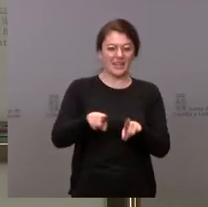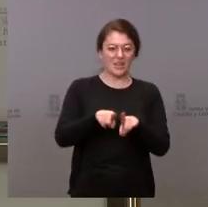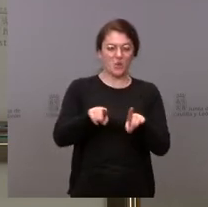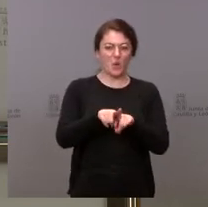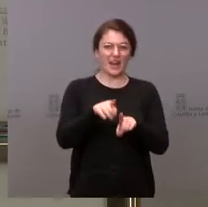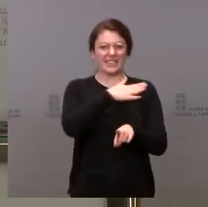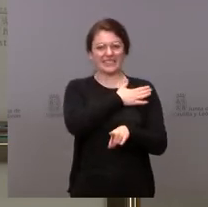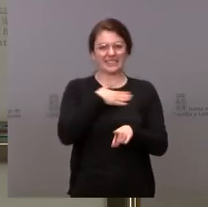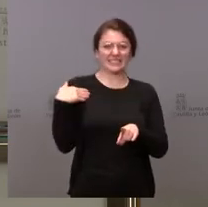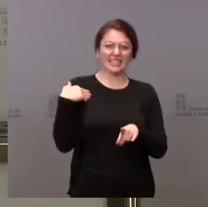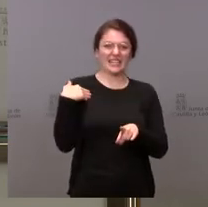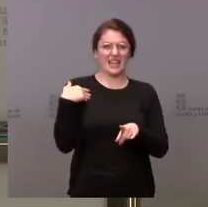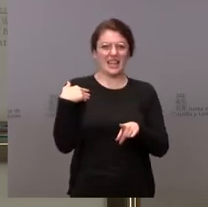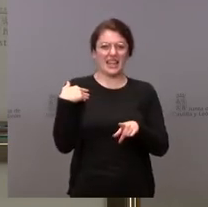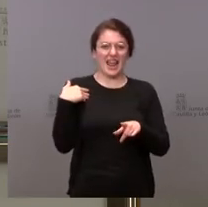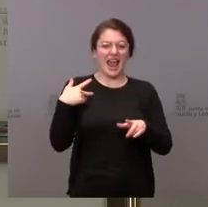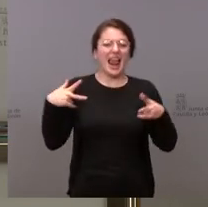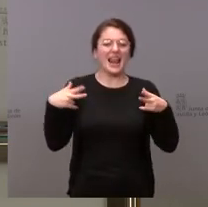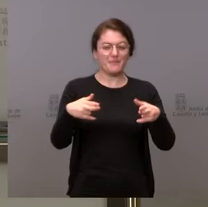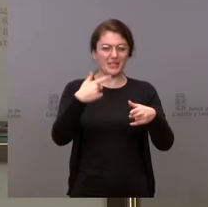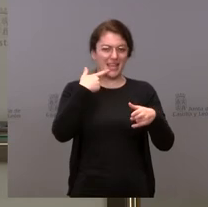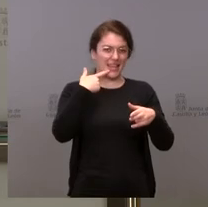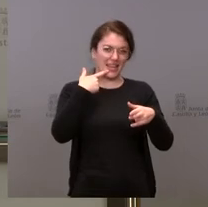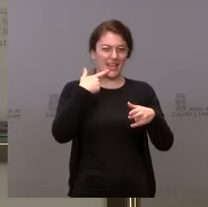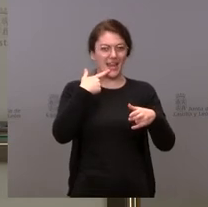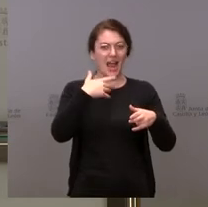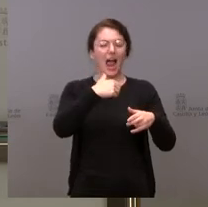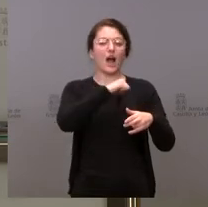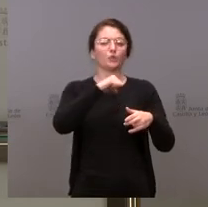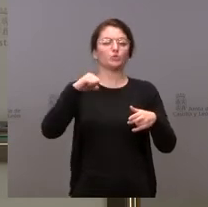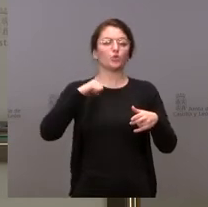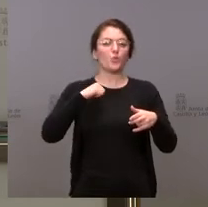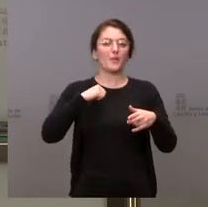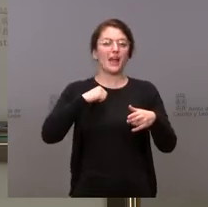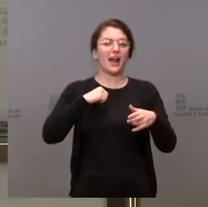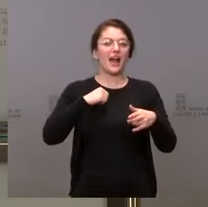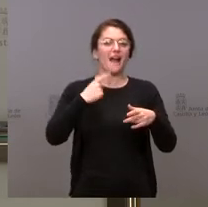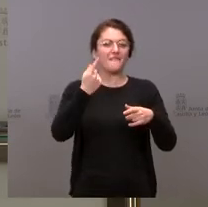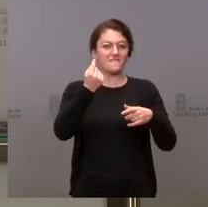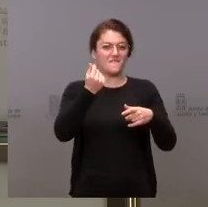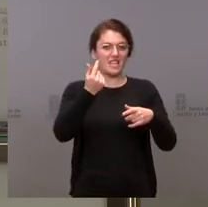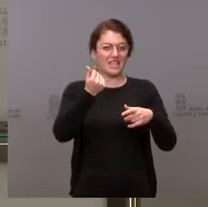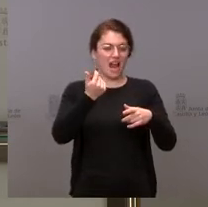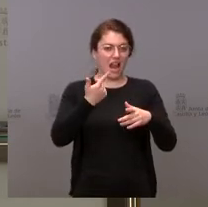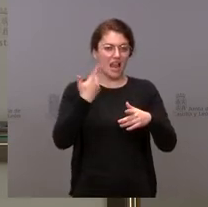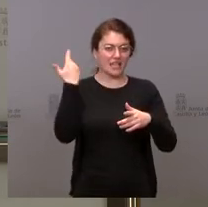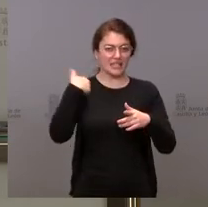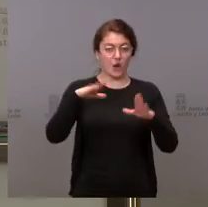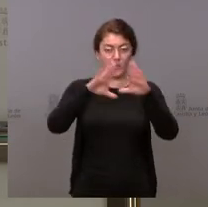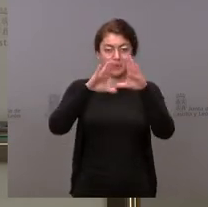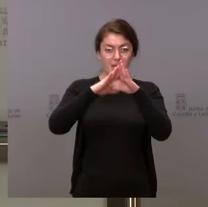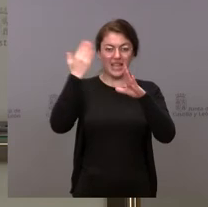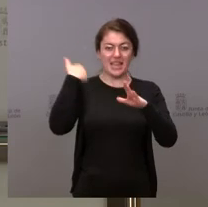fiscal de las comunidades la comunidad de madrid ya ha elaborado una ley de autonomía fiscal para